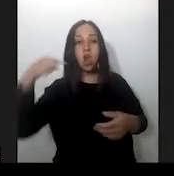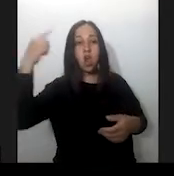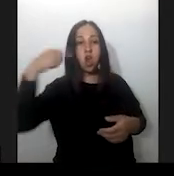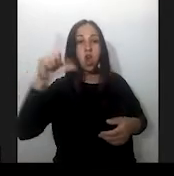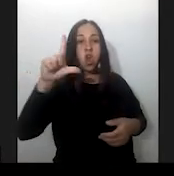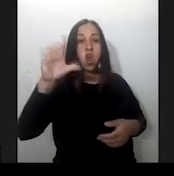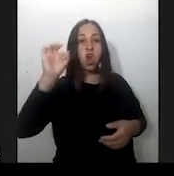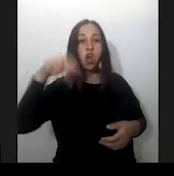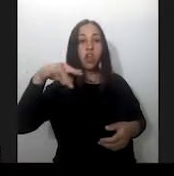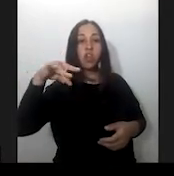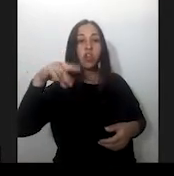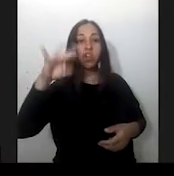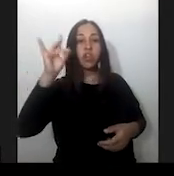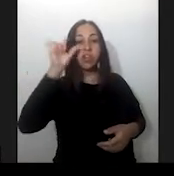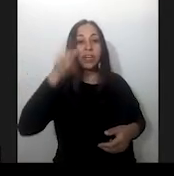Vamos a poner 1000.